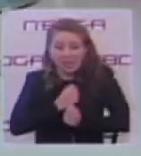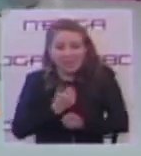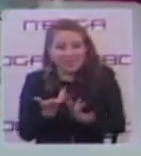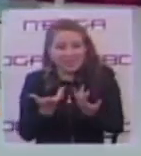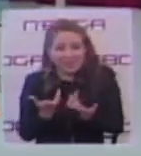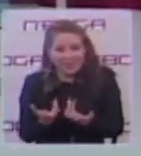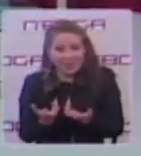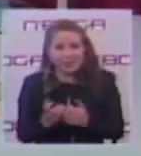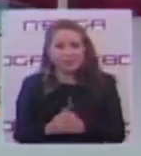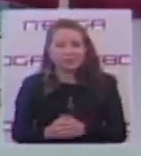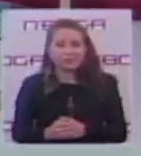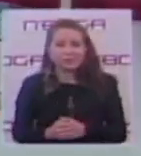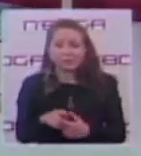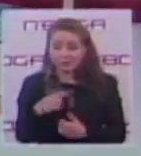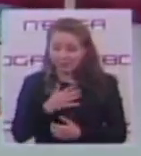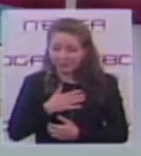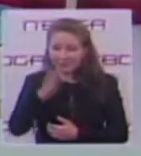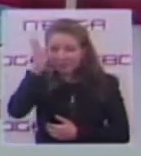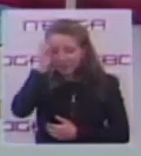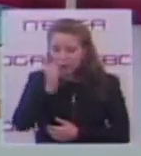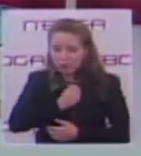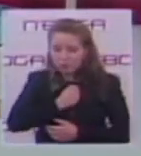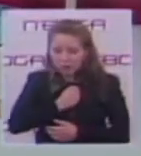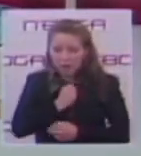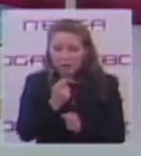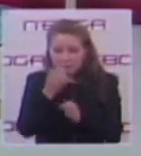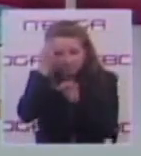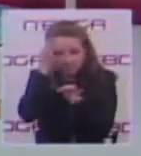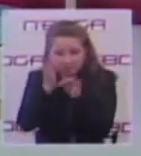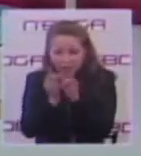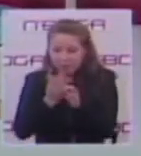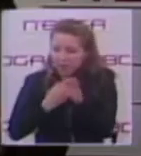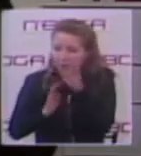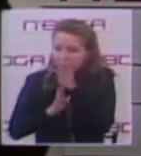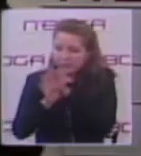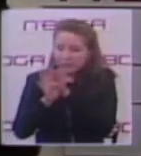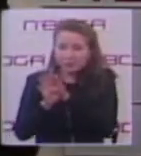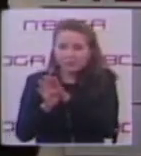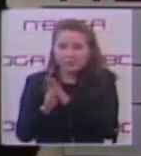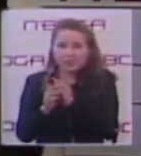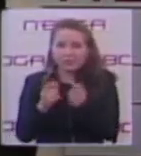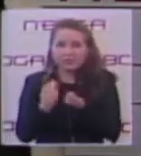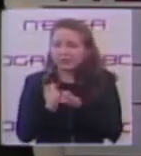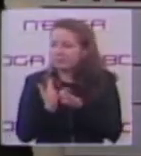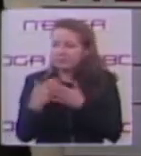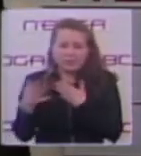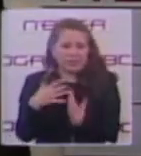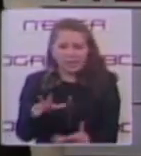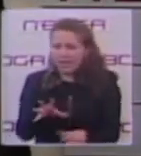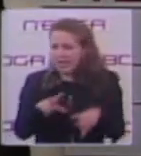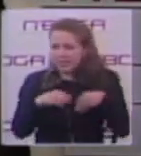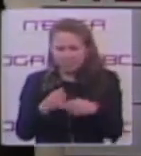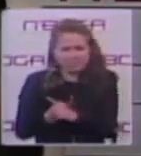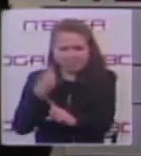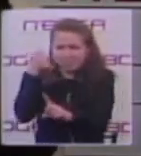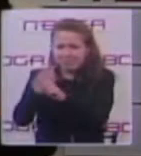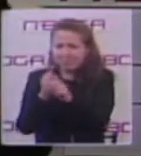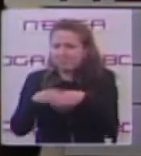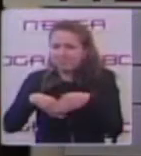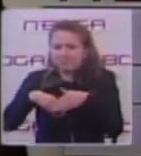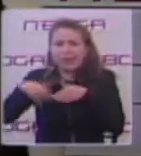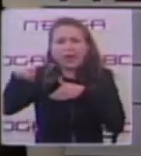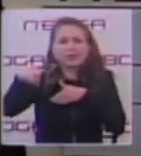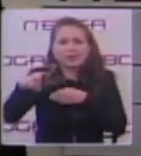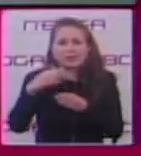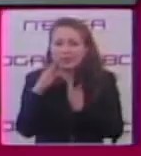deseo y cuando creemos en nuestro producto o en nuestro emprendimiento hace que supere todo ese tipo de críticas y todo ese